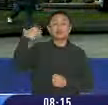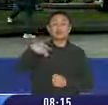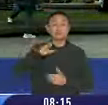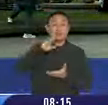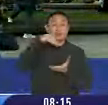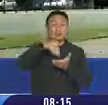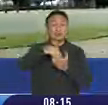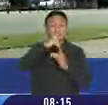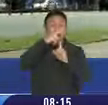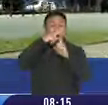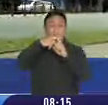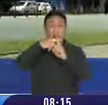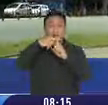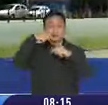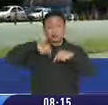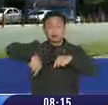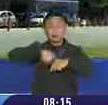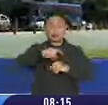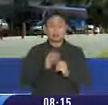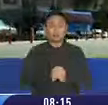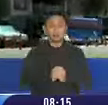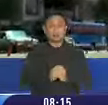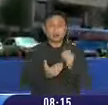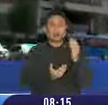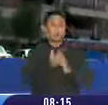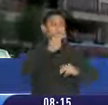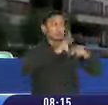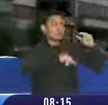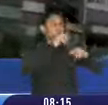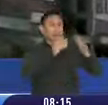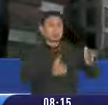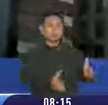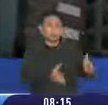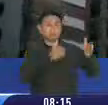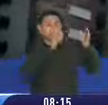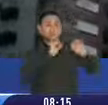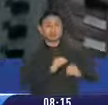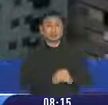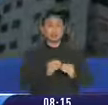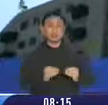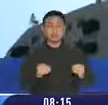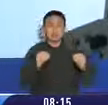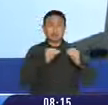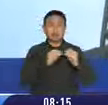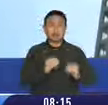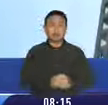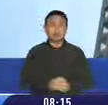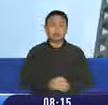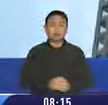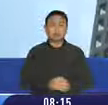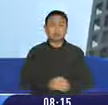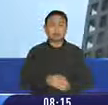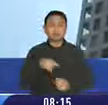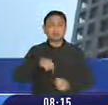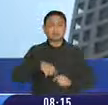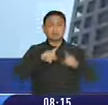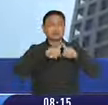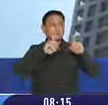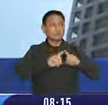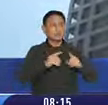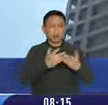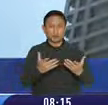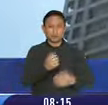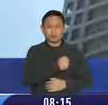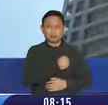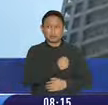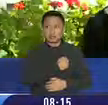histórico, iglesias o plazas, y lo moderno con las nuevas edificaciones que ganan más terreno. Un escenario de contrastes entre lo tradicional